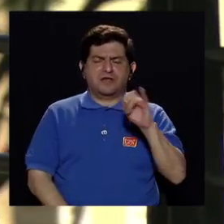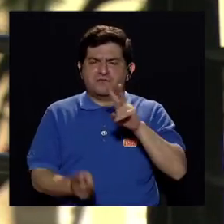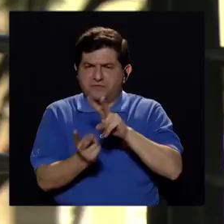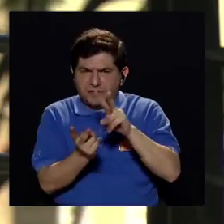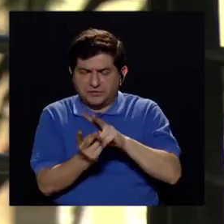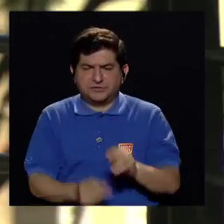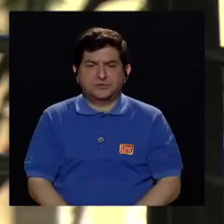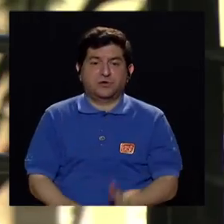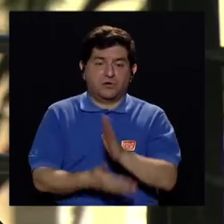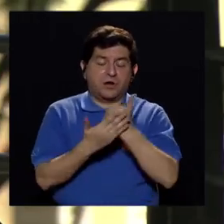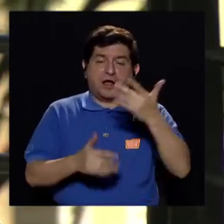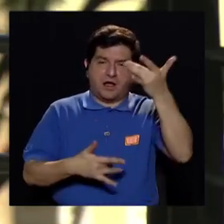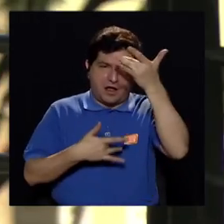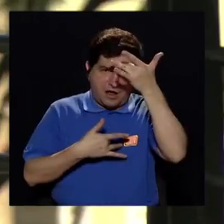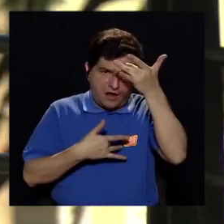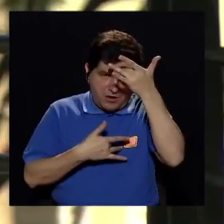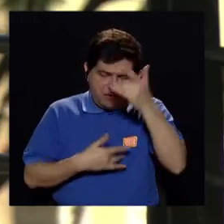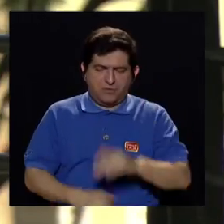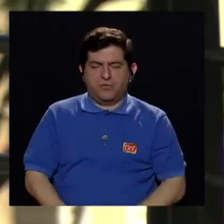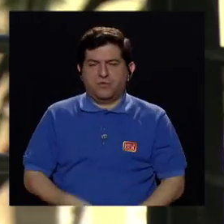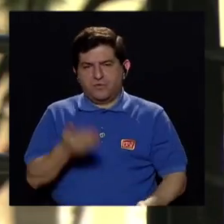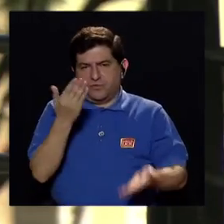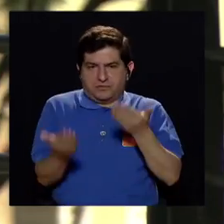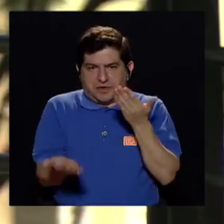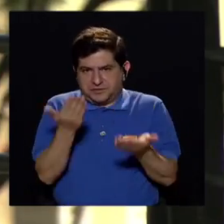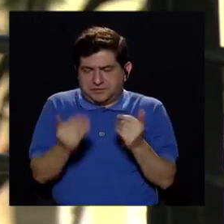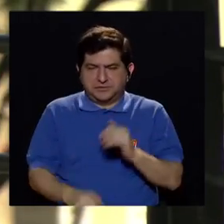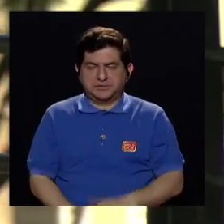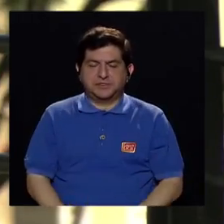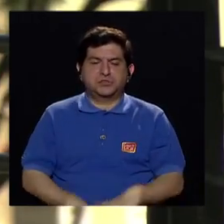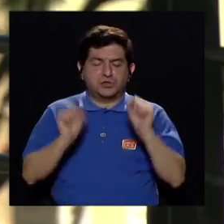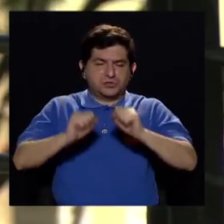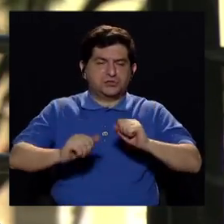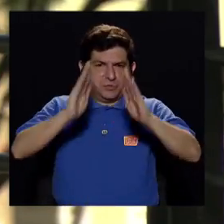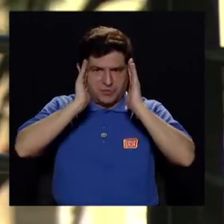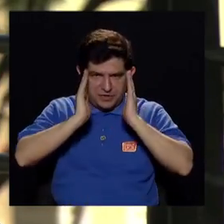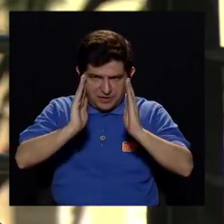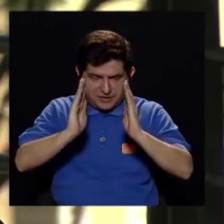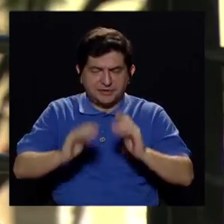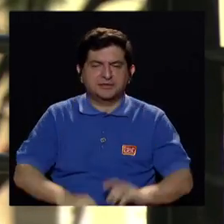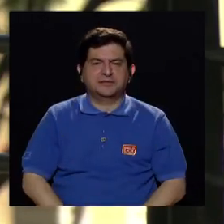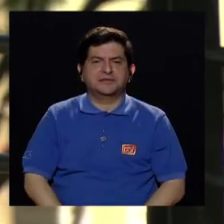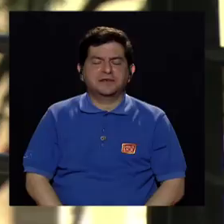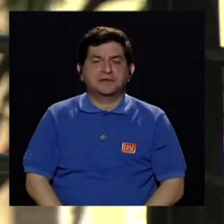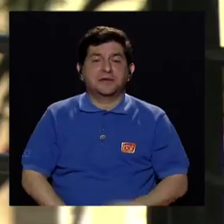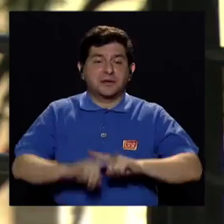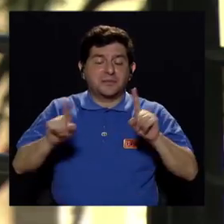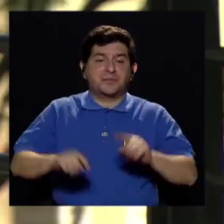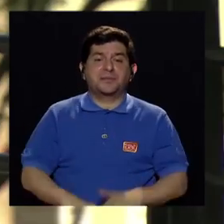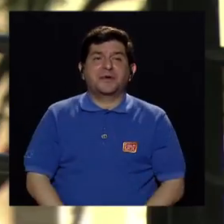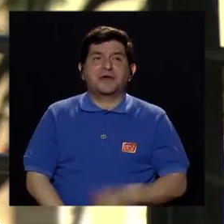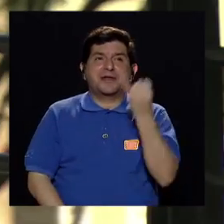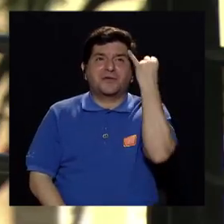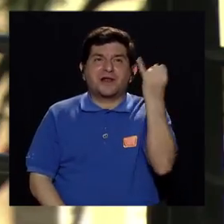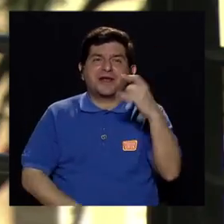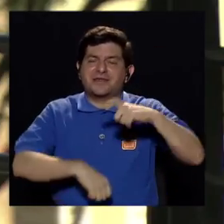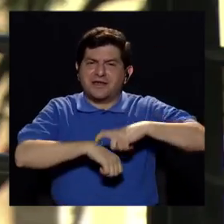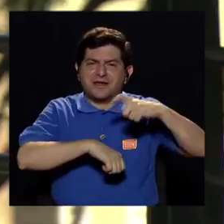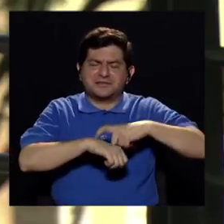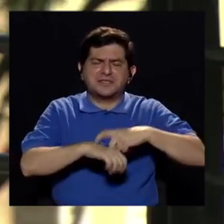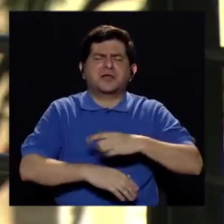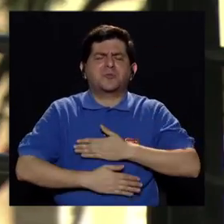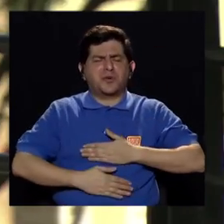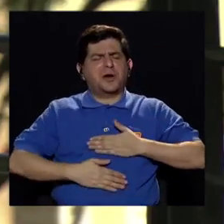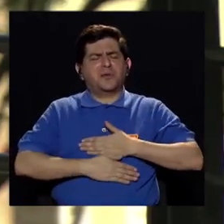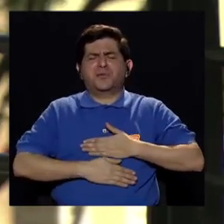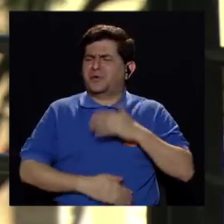hay algunas enfermedades o infecciones, mejor dicho, que son tratables, pero la idea es vivir en una etapa rica, no